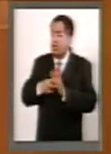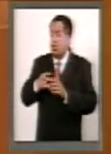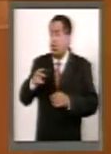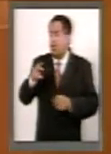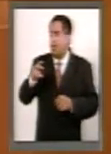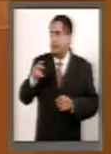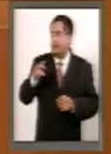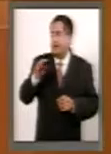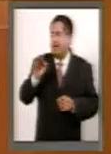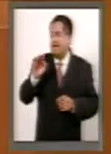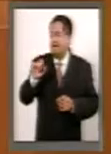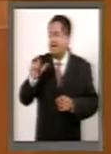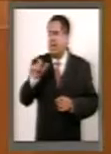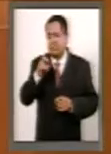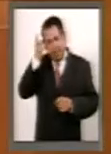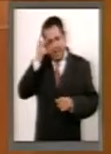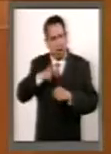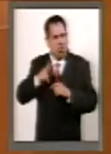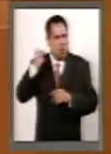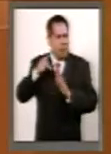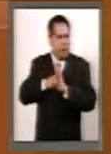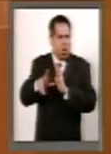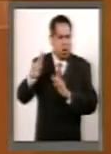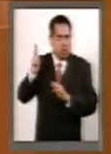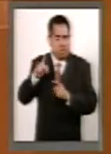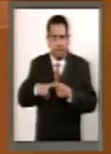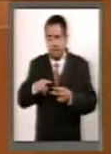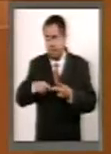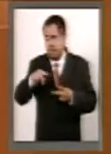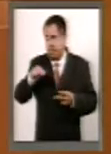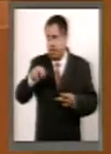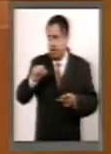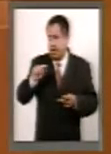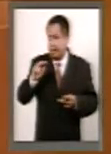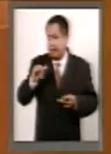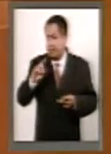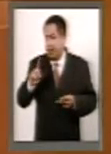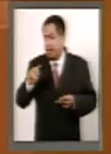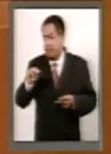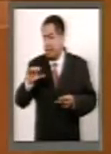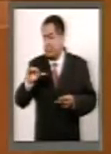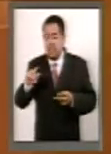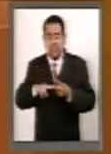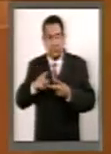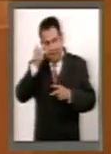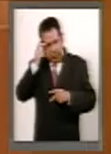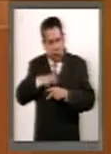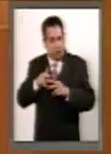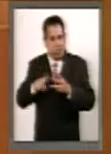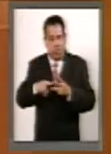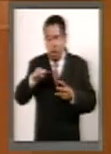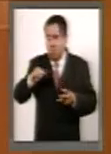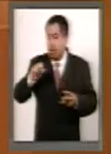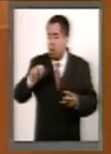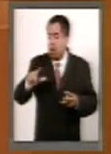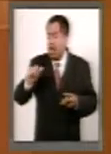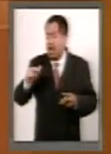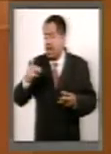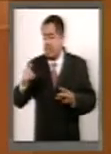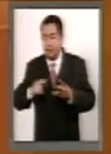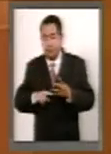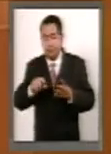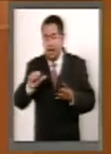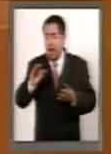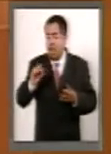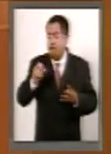Pallavicini, director del Universal, Natividad Macías, ex rector, Manuel Anaya, Alfonso